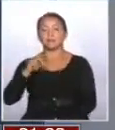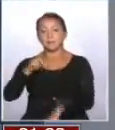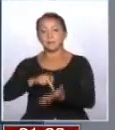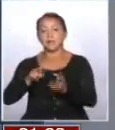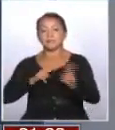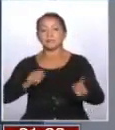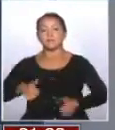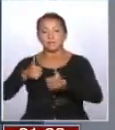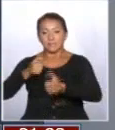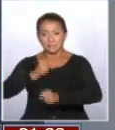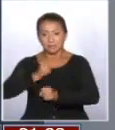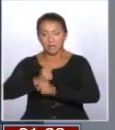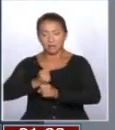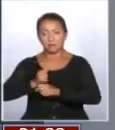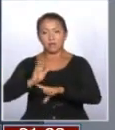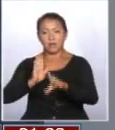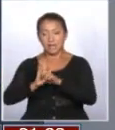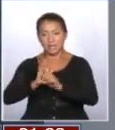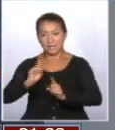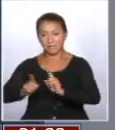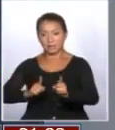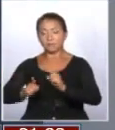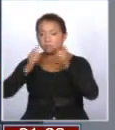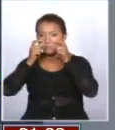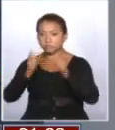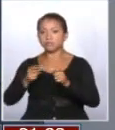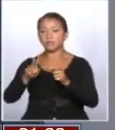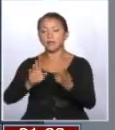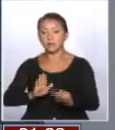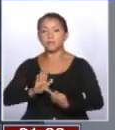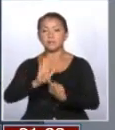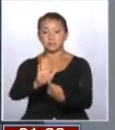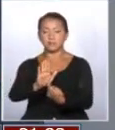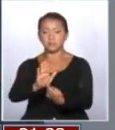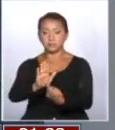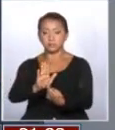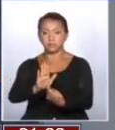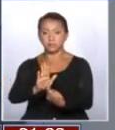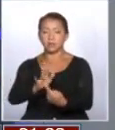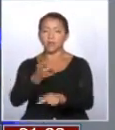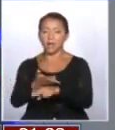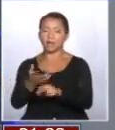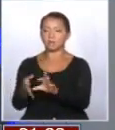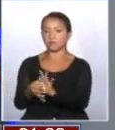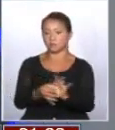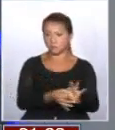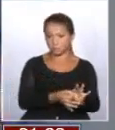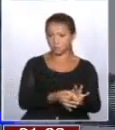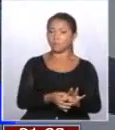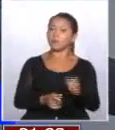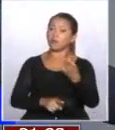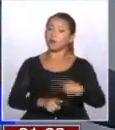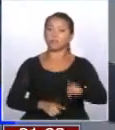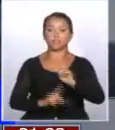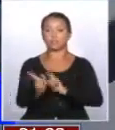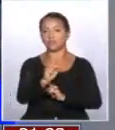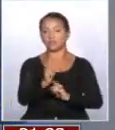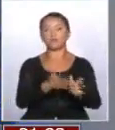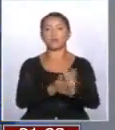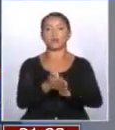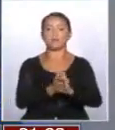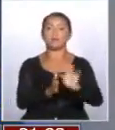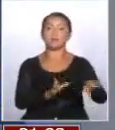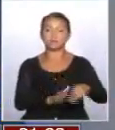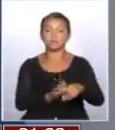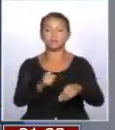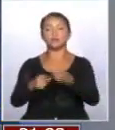bien el trabajo legislativo de fiscalización de representación tienen justificación. Aquellos que no, aquellos que forman parte de la historia y